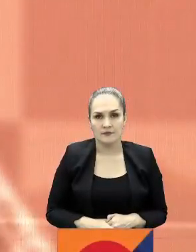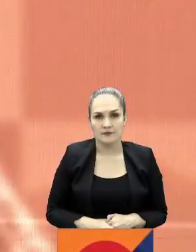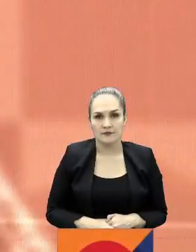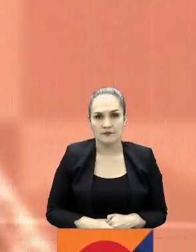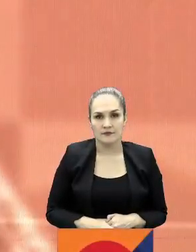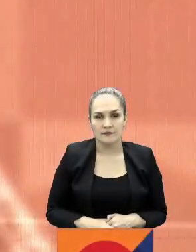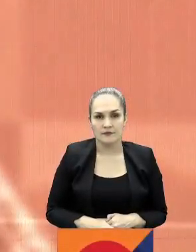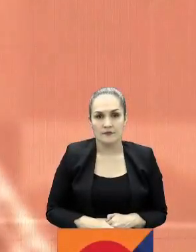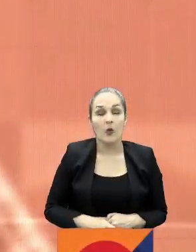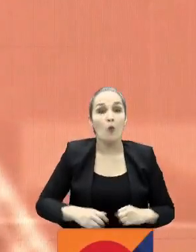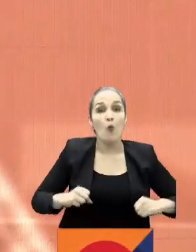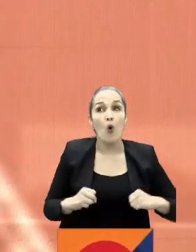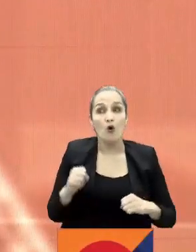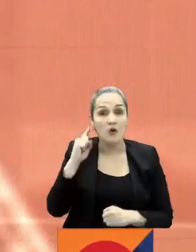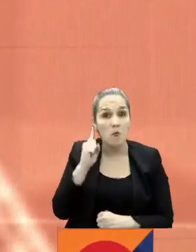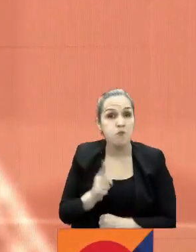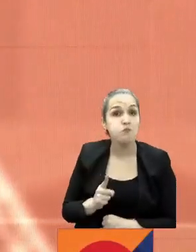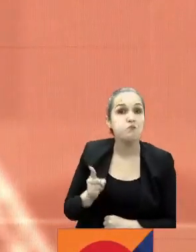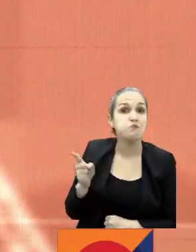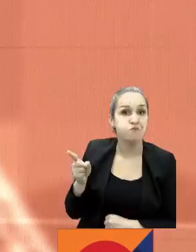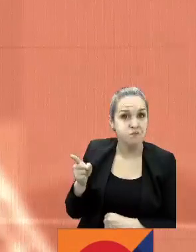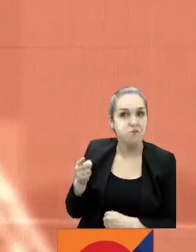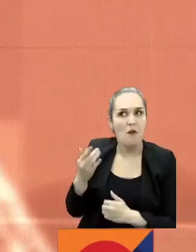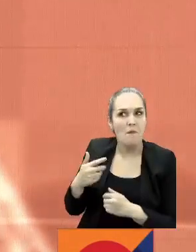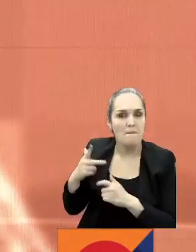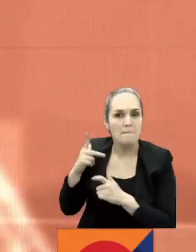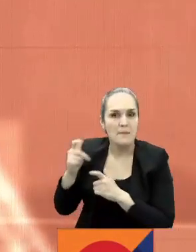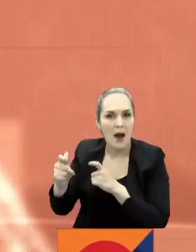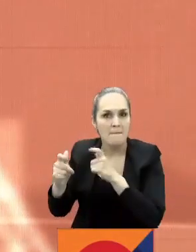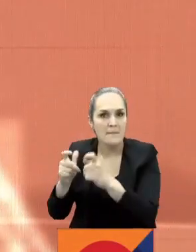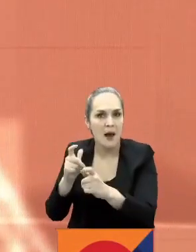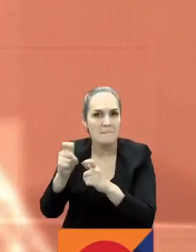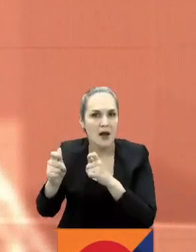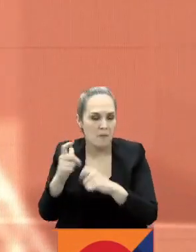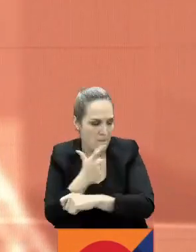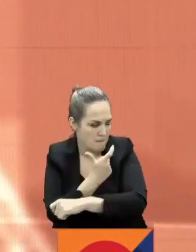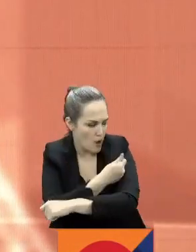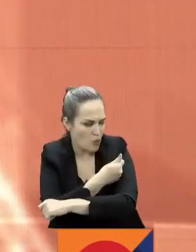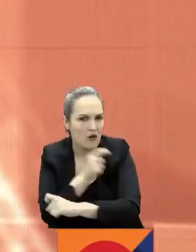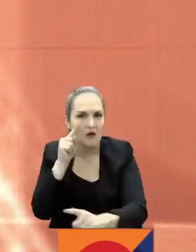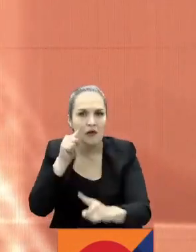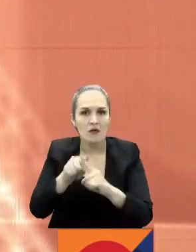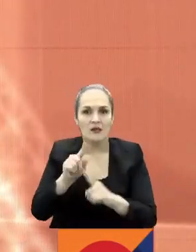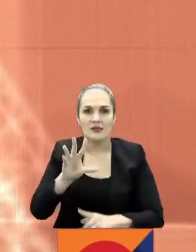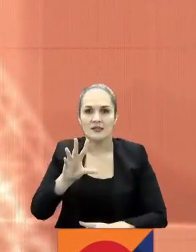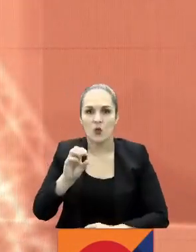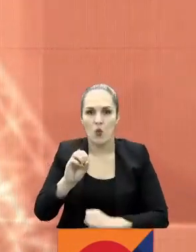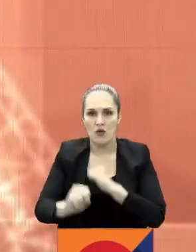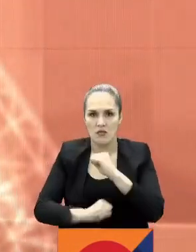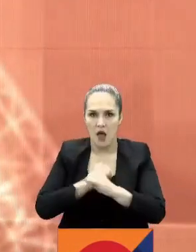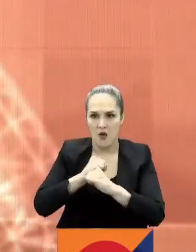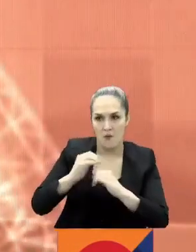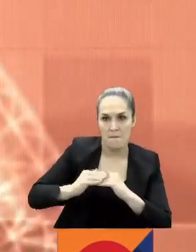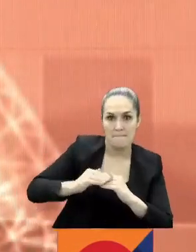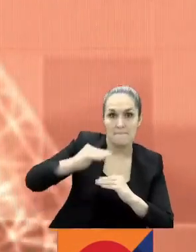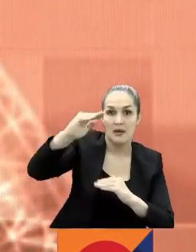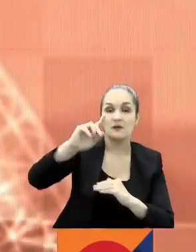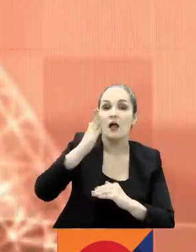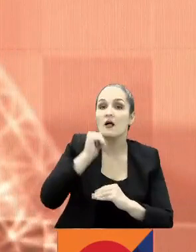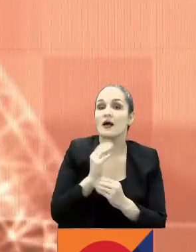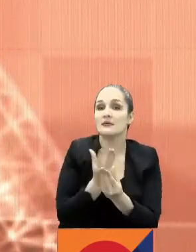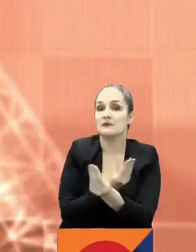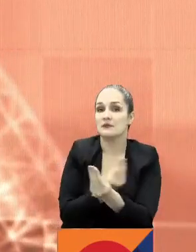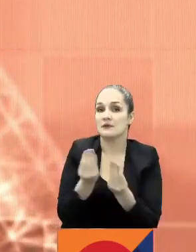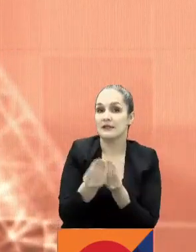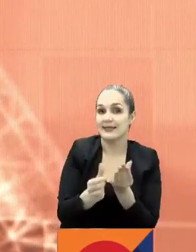Hoy Bogotá inicia la vacunación en población mayor de 50 años bajo la modalidad de pico y cédula. Habilita un nuevo punto